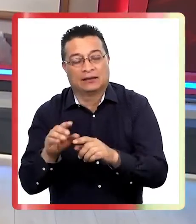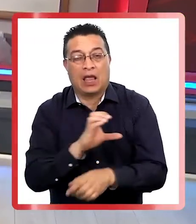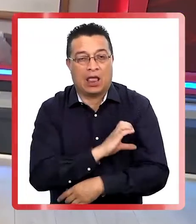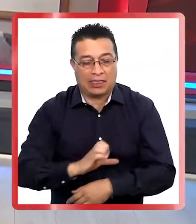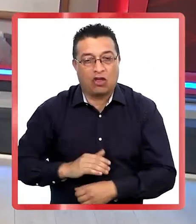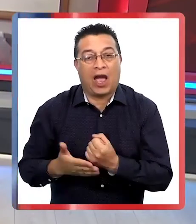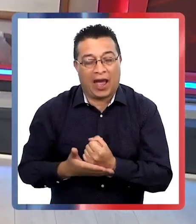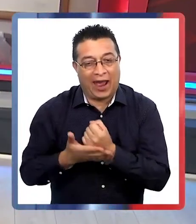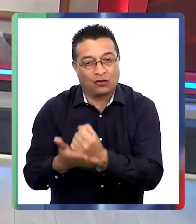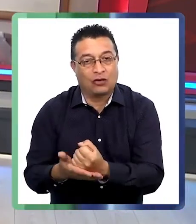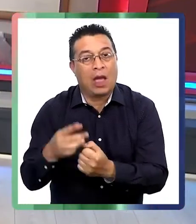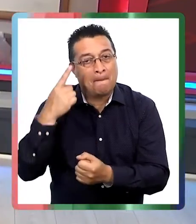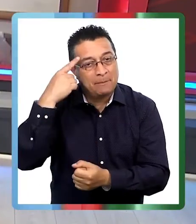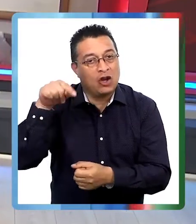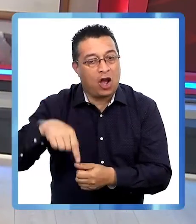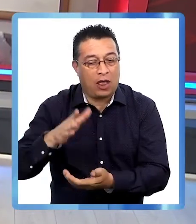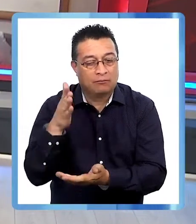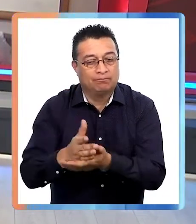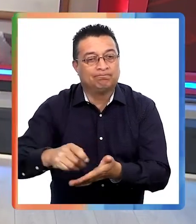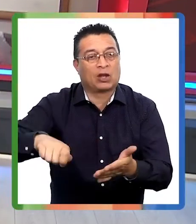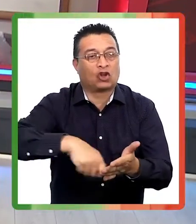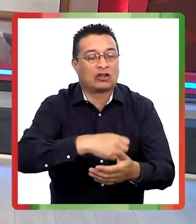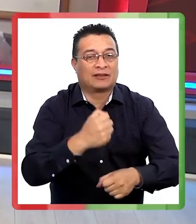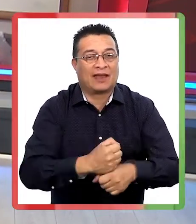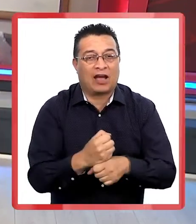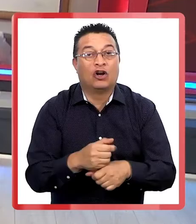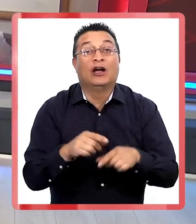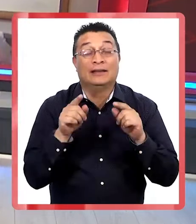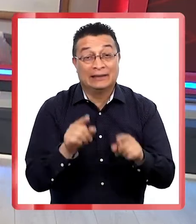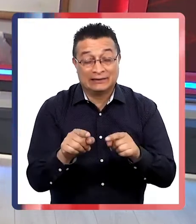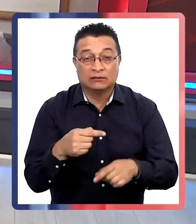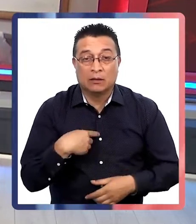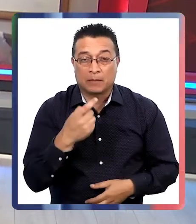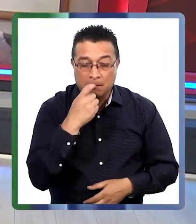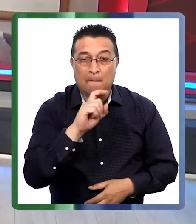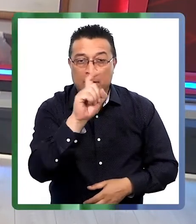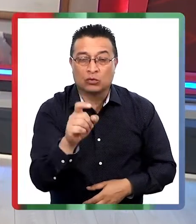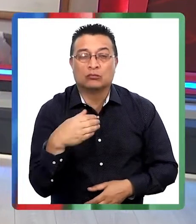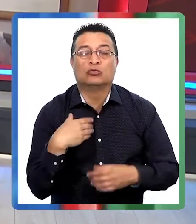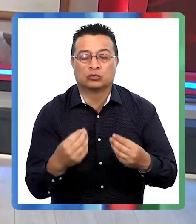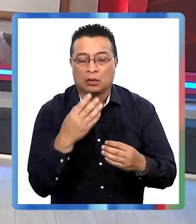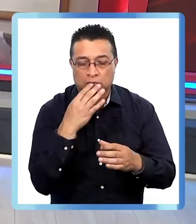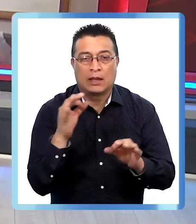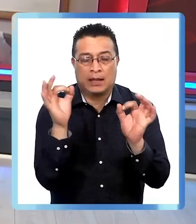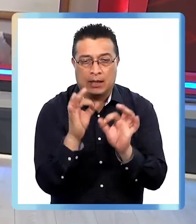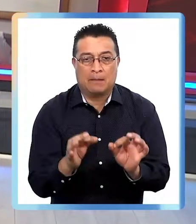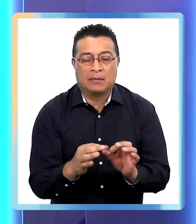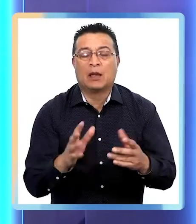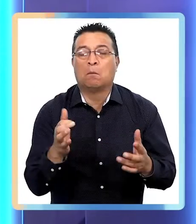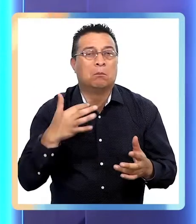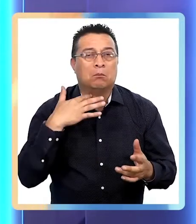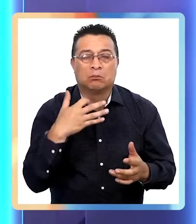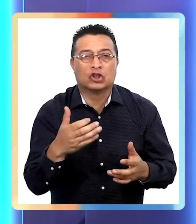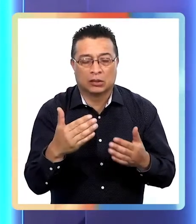sigue ayudando, pero ahora condicionado a un contrato de trabajo. Y esa decisión se la quiero preguntar para que nos explique en detalle por qué se